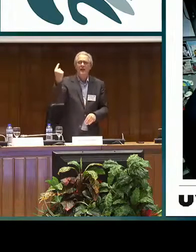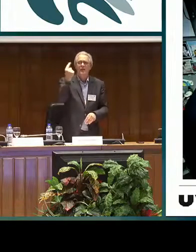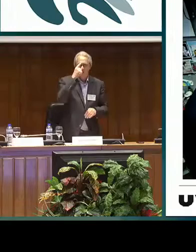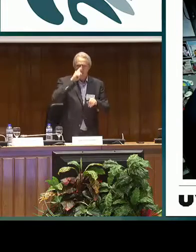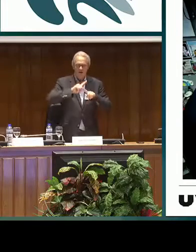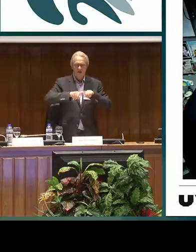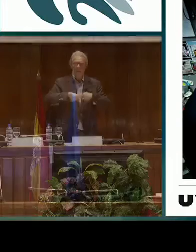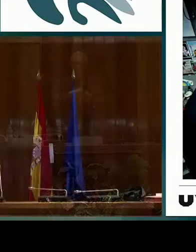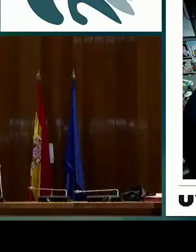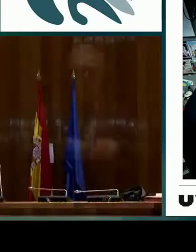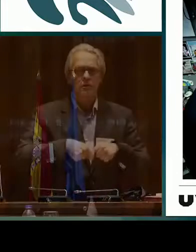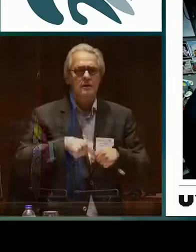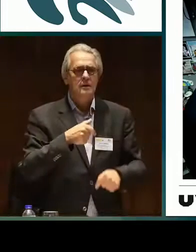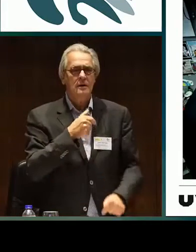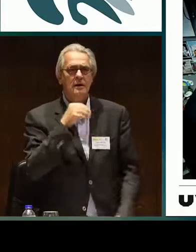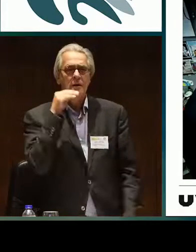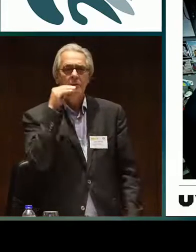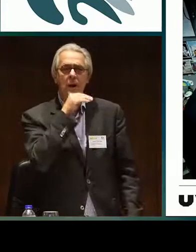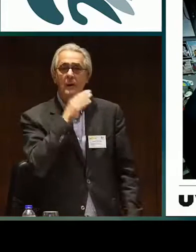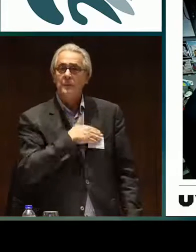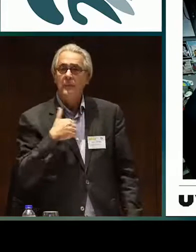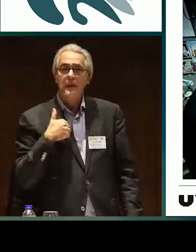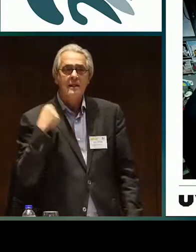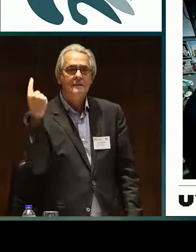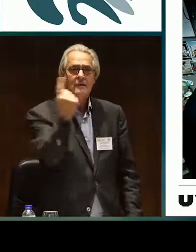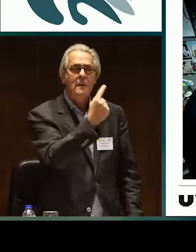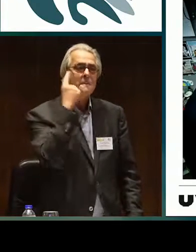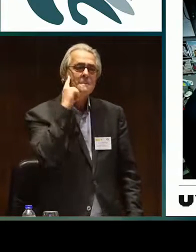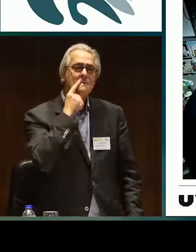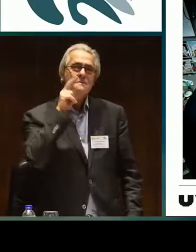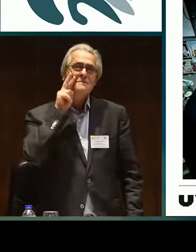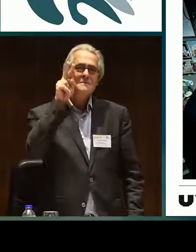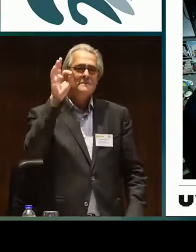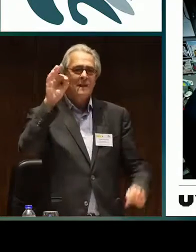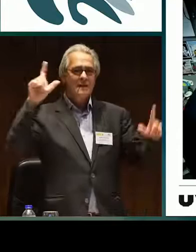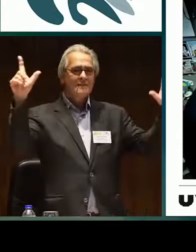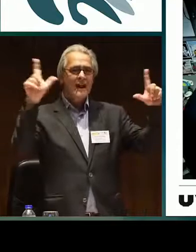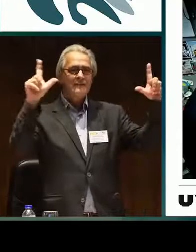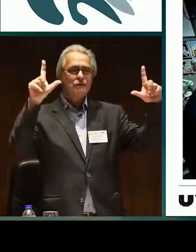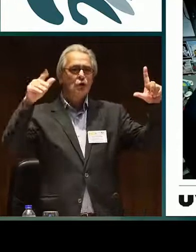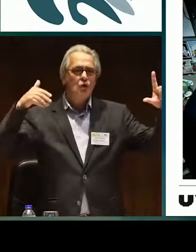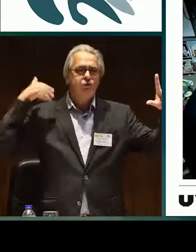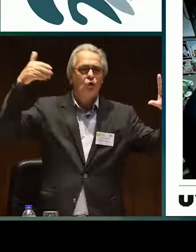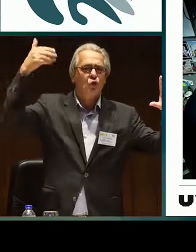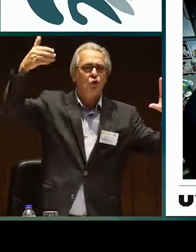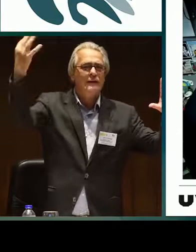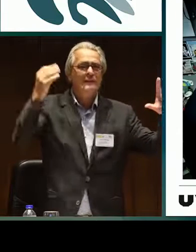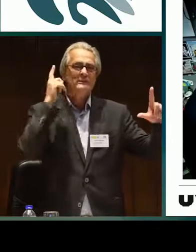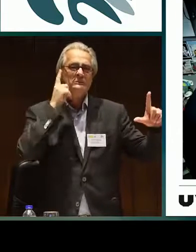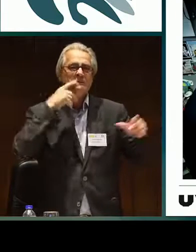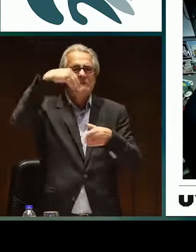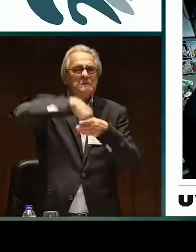qué reivindicamos el trabajo en este ámbito. El papel de cada una de las personas sordas dentro de